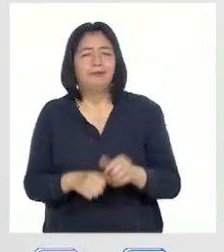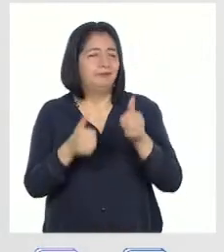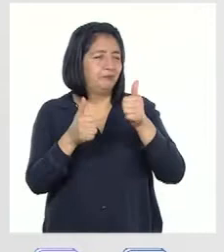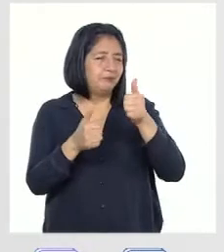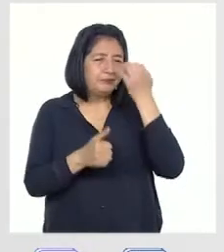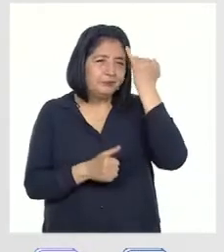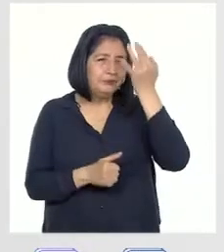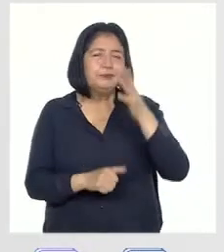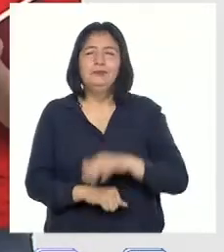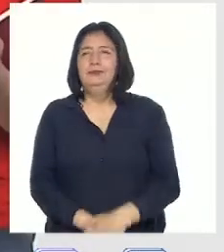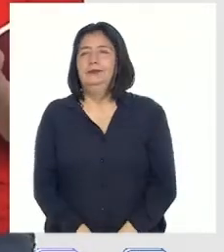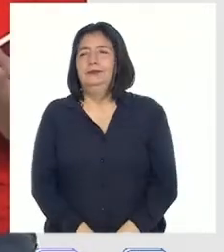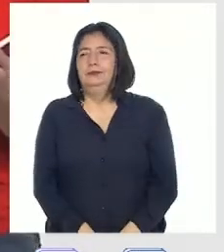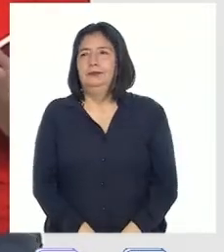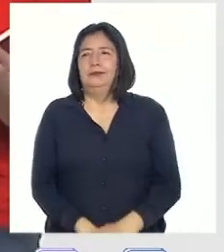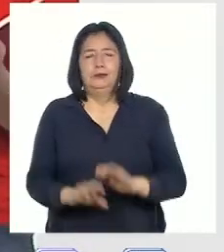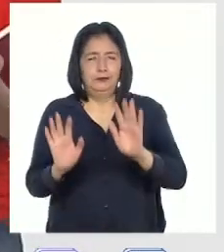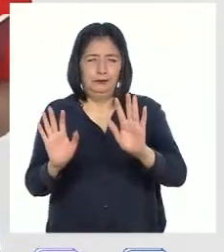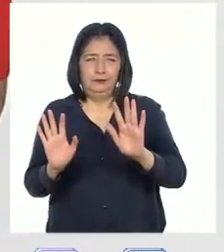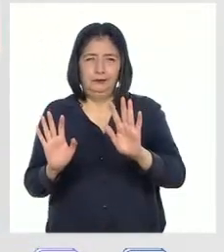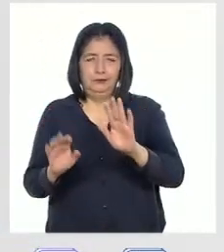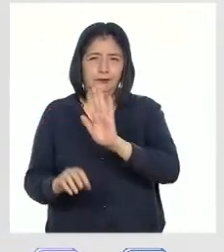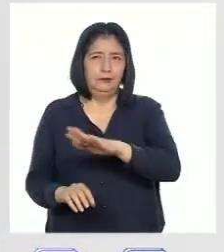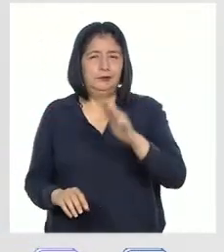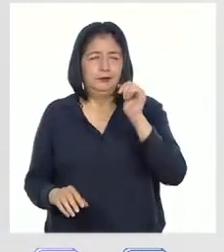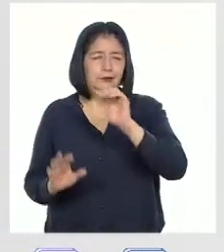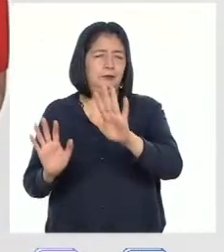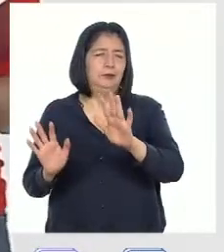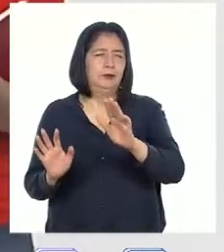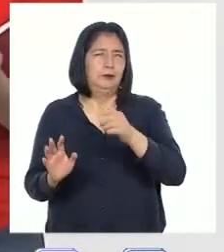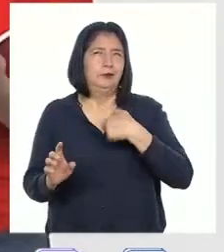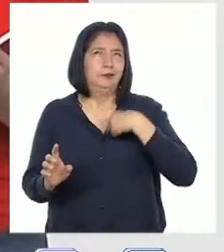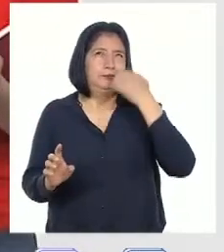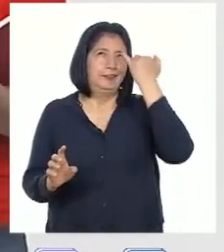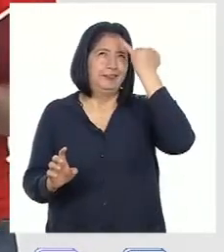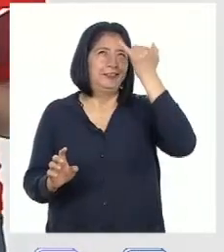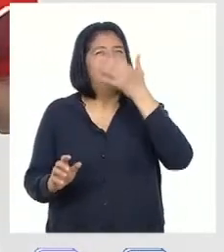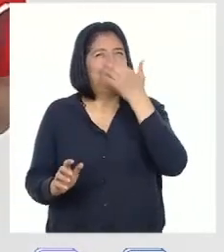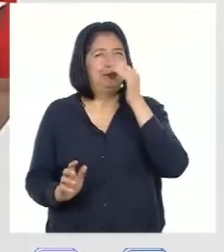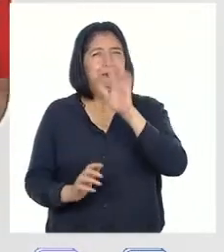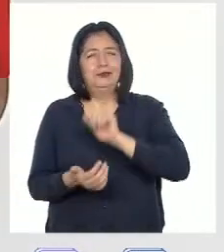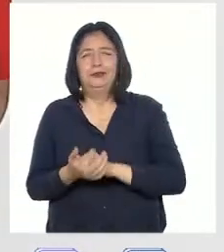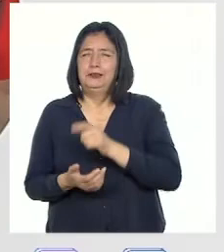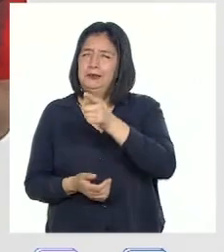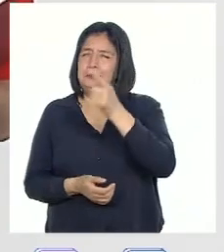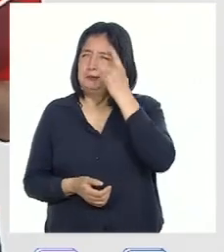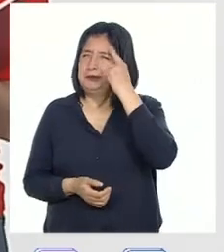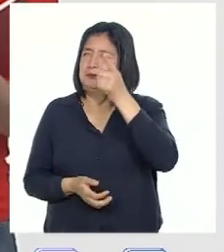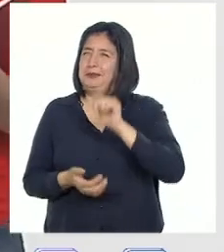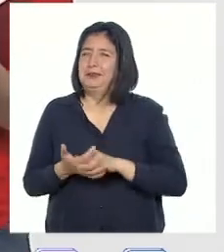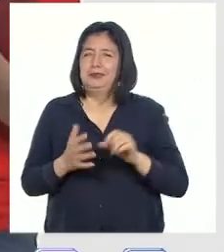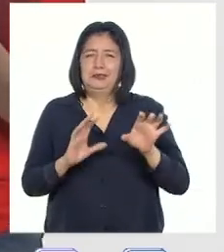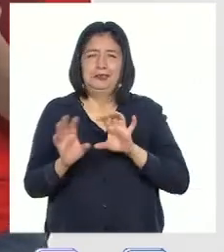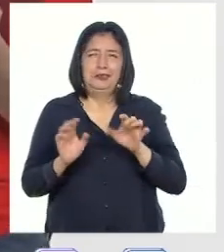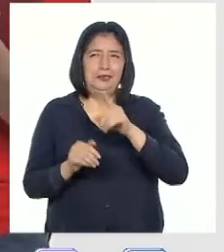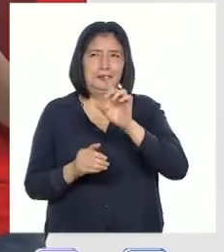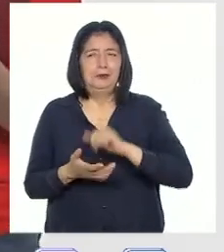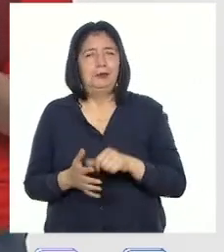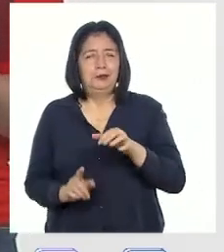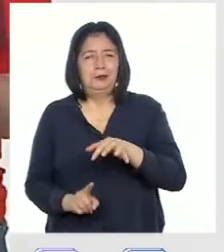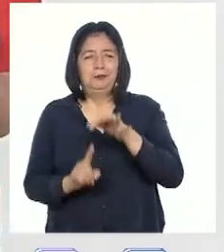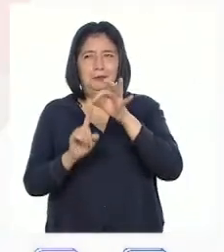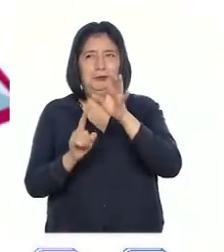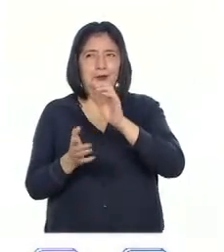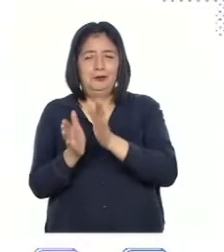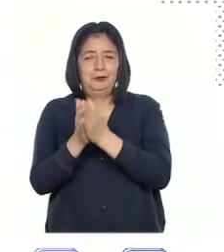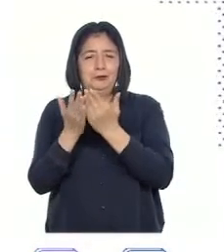¡Gran idea! Pero, chicas y chicos, un momento, acabo de tener una idea aún mejor. ¿Qué les parece si hacemos una sección especial de